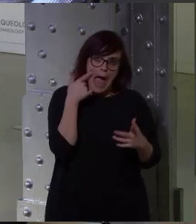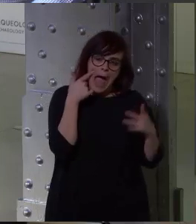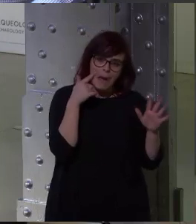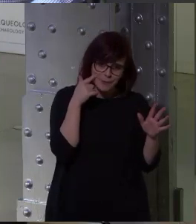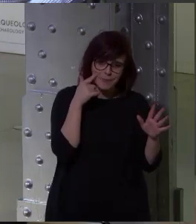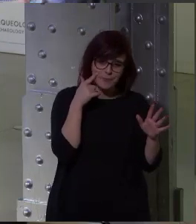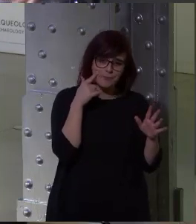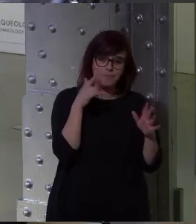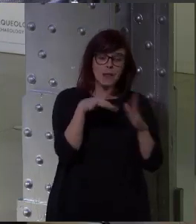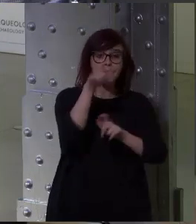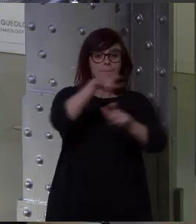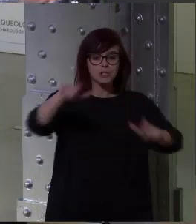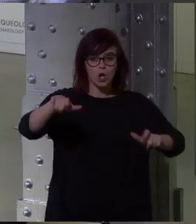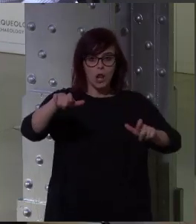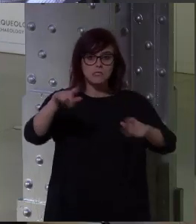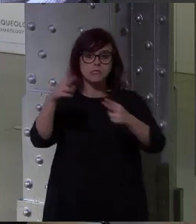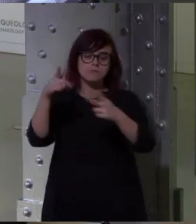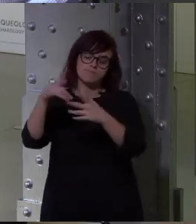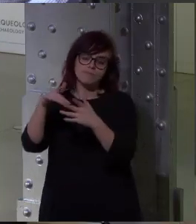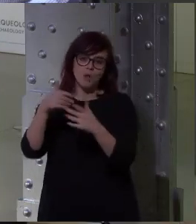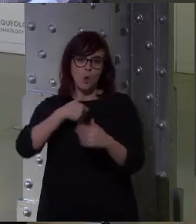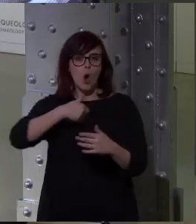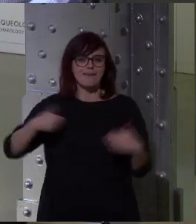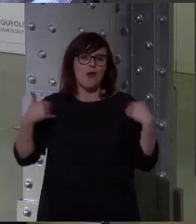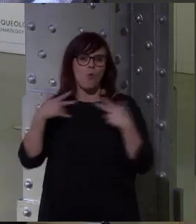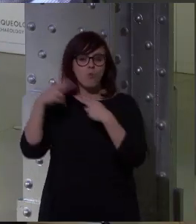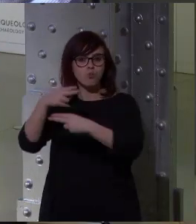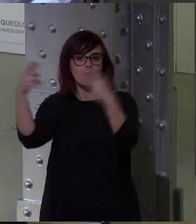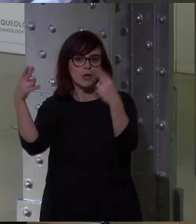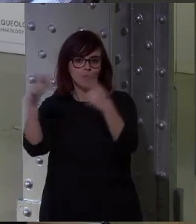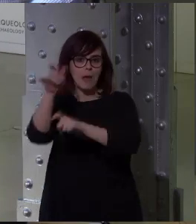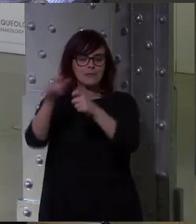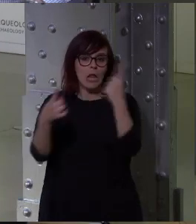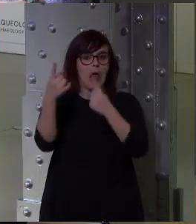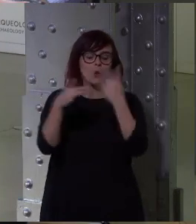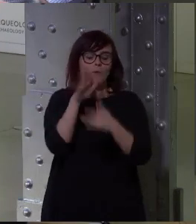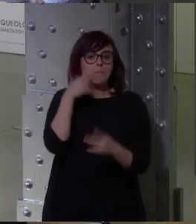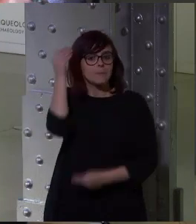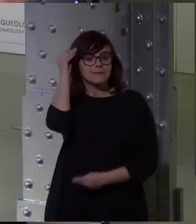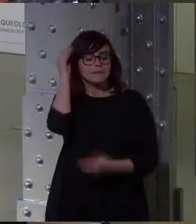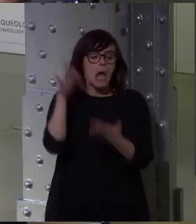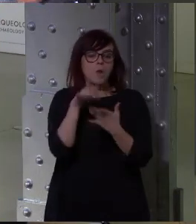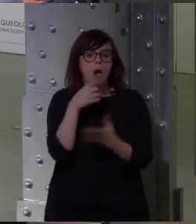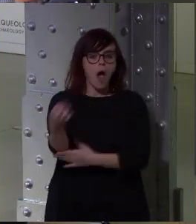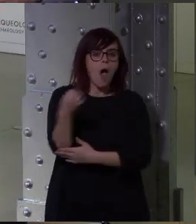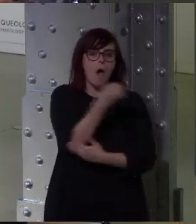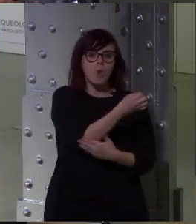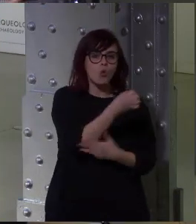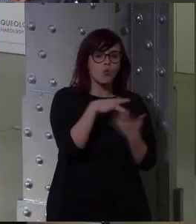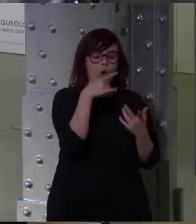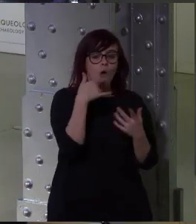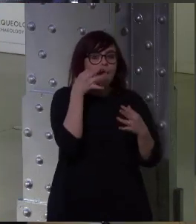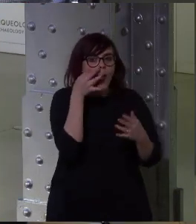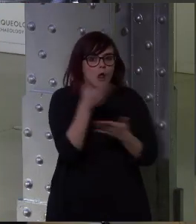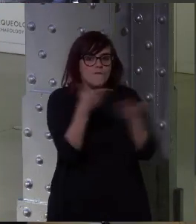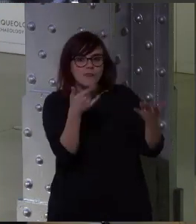mínimo de personas, hablo públicas, que no lo quieren creer o suscribir. ¿Por qué será? No